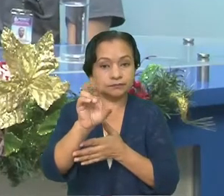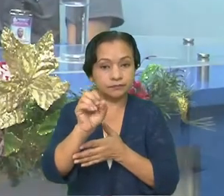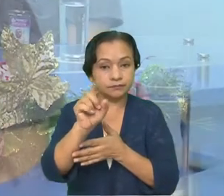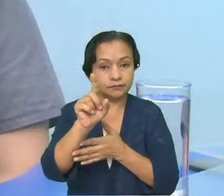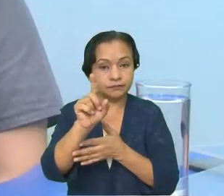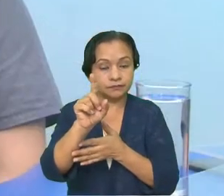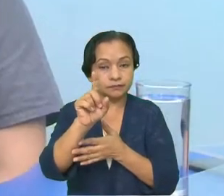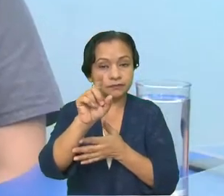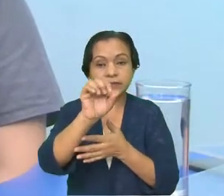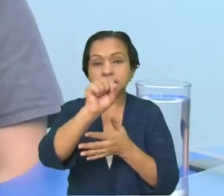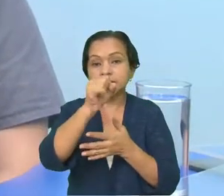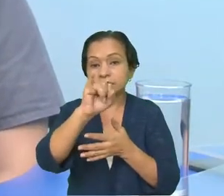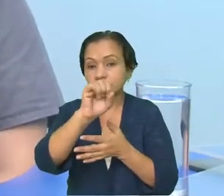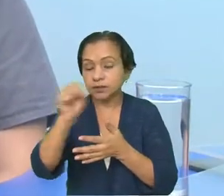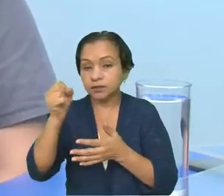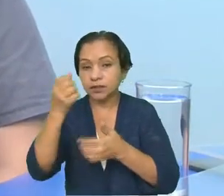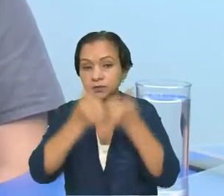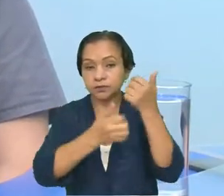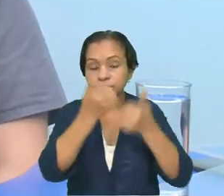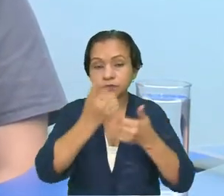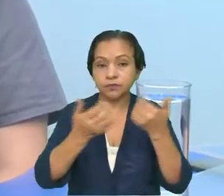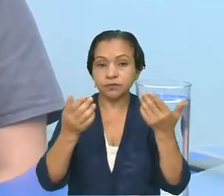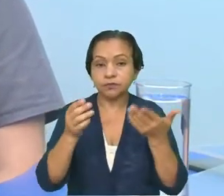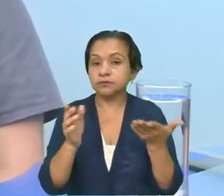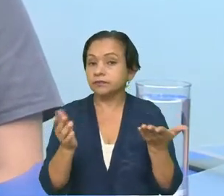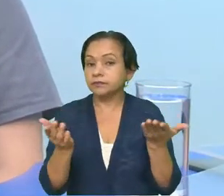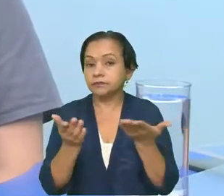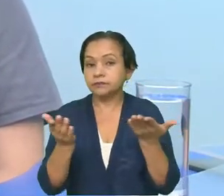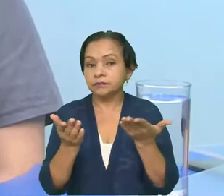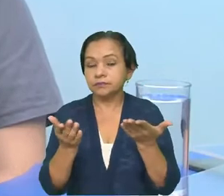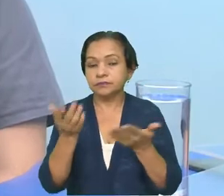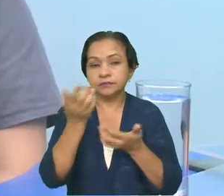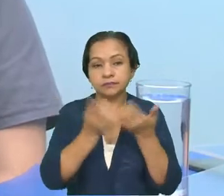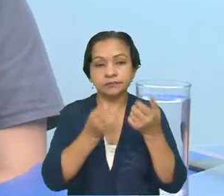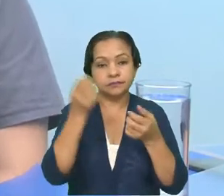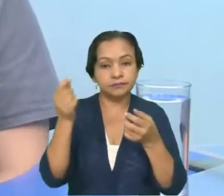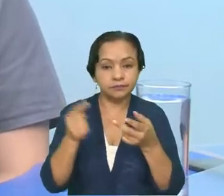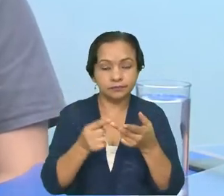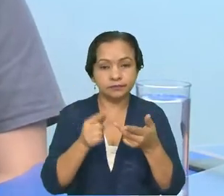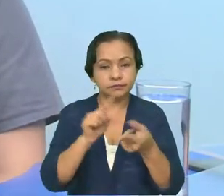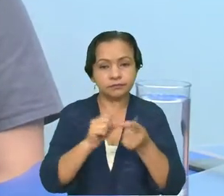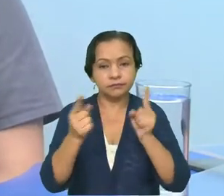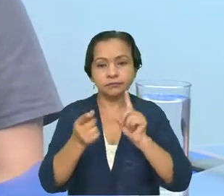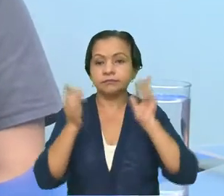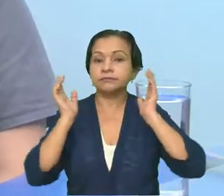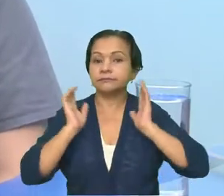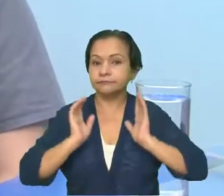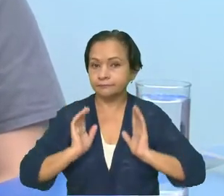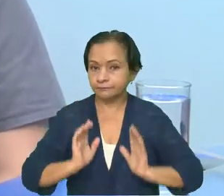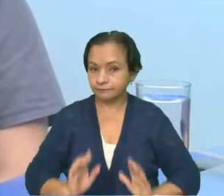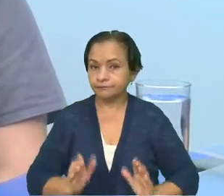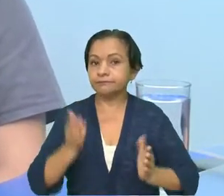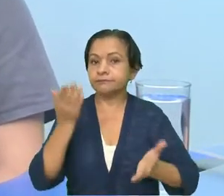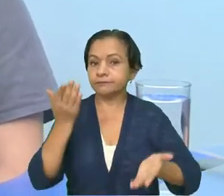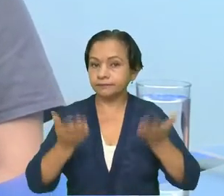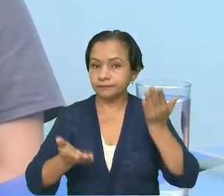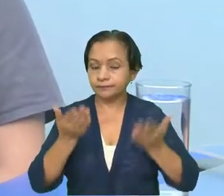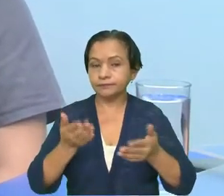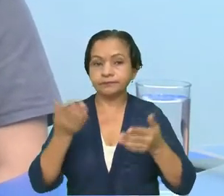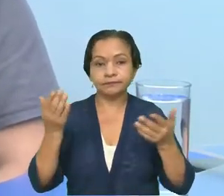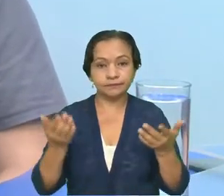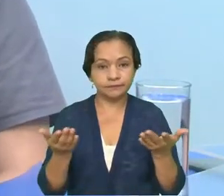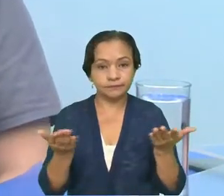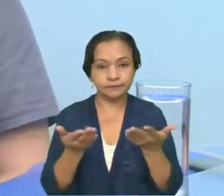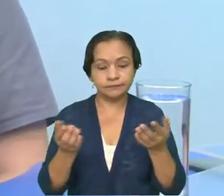secundario a tóxicos, ¿verdad? Que es daño secundario a cambios metabólicos, ¿verdad?